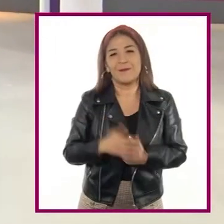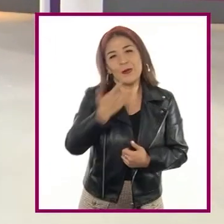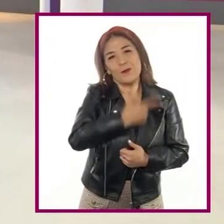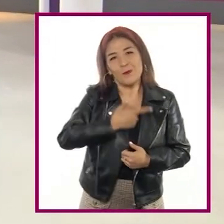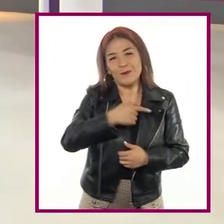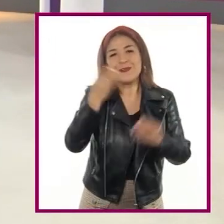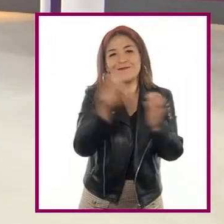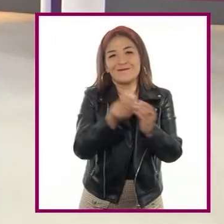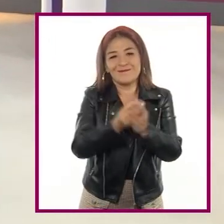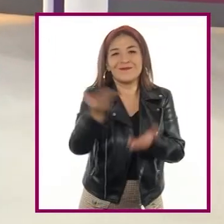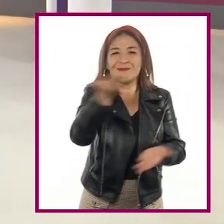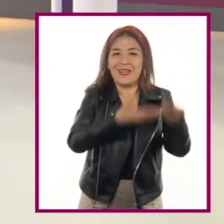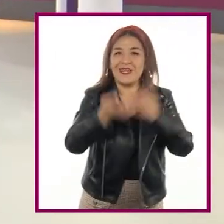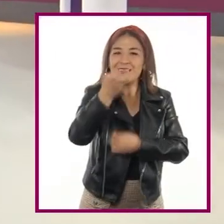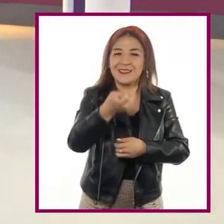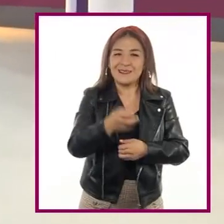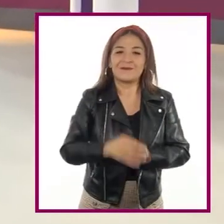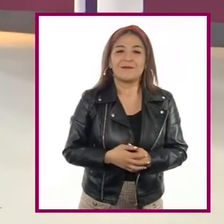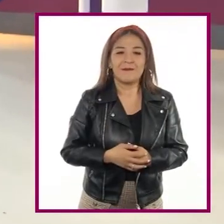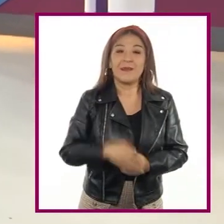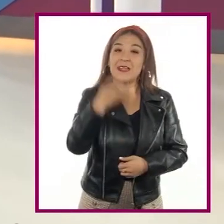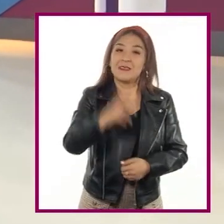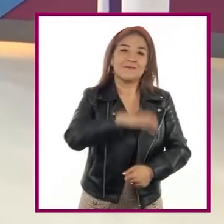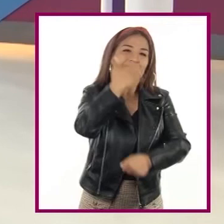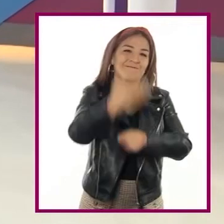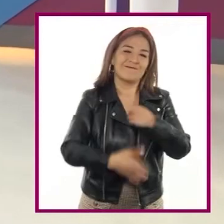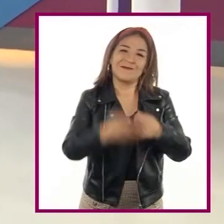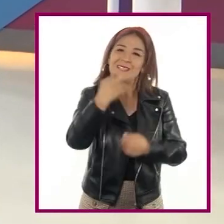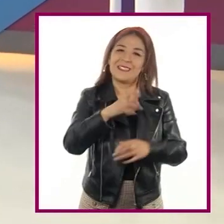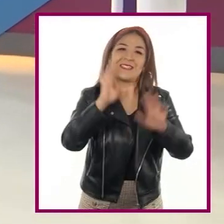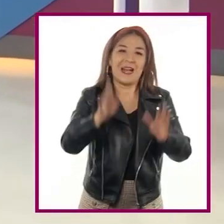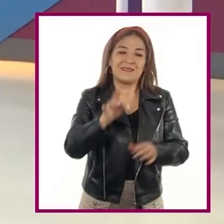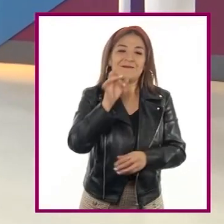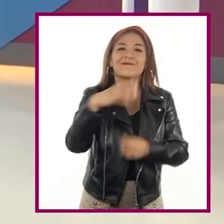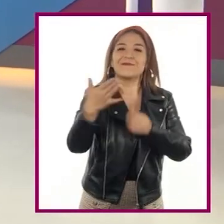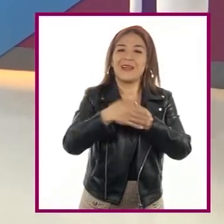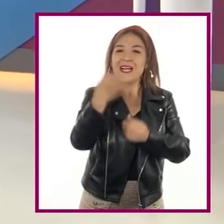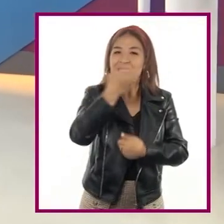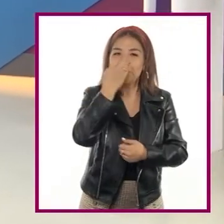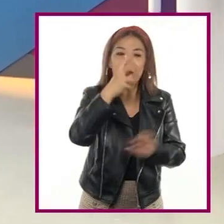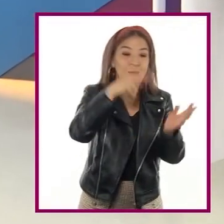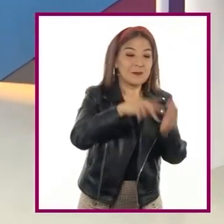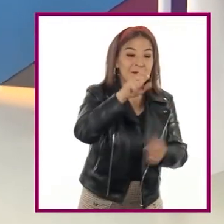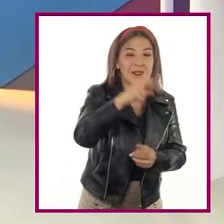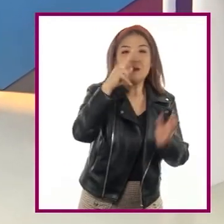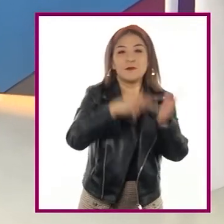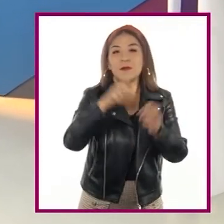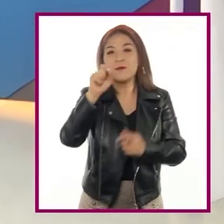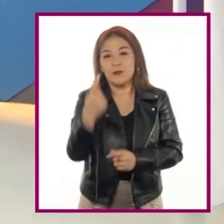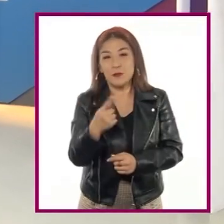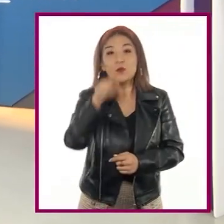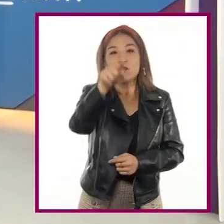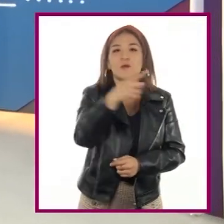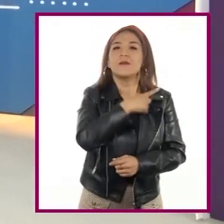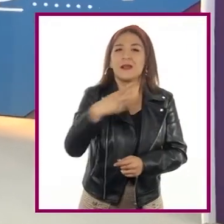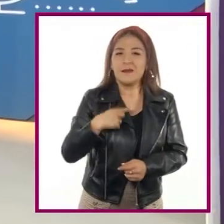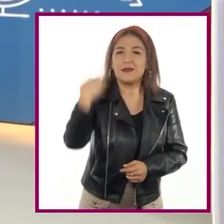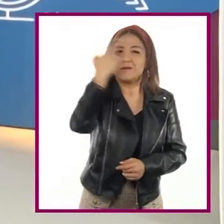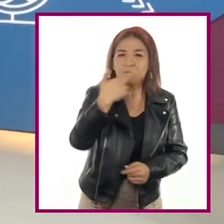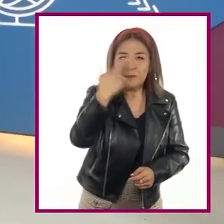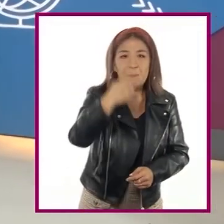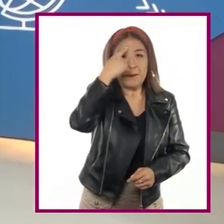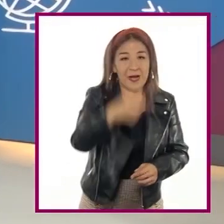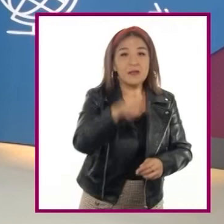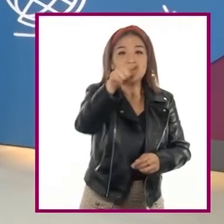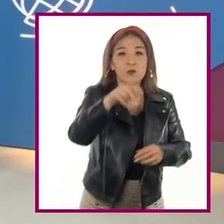esta sesión con ustedes. Estamos finalizando el ciclo escolar. Por ello les invito a realizar todos sus deberes escolares para que cierren